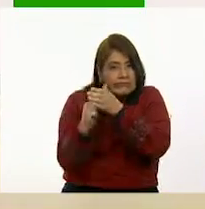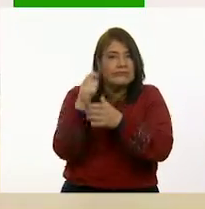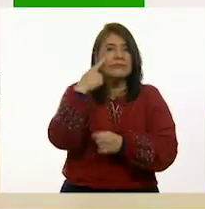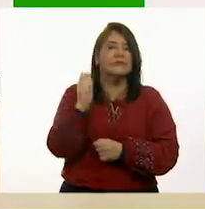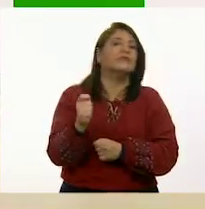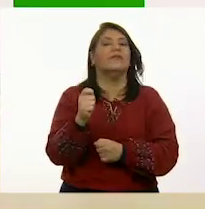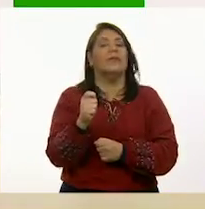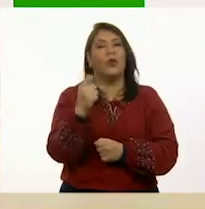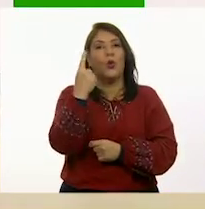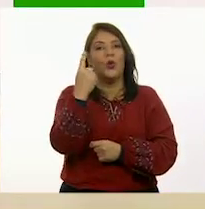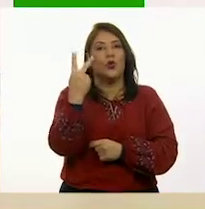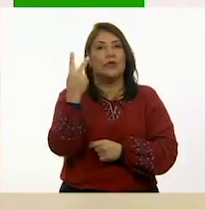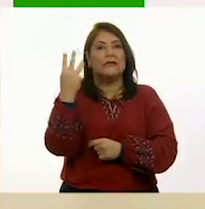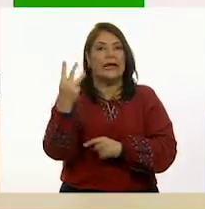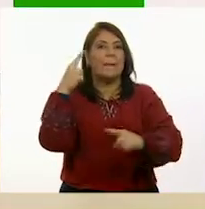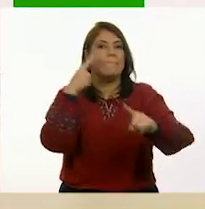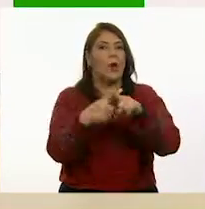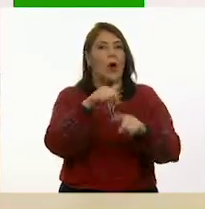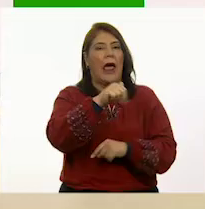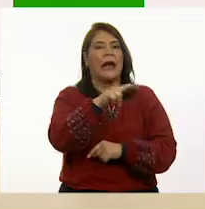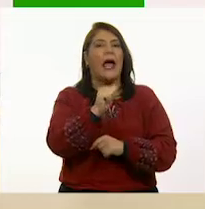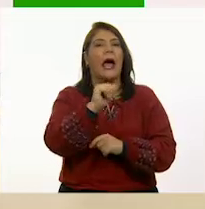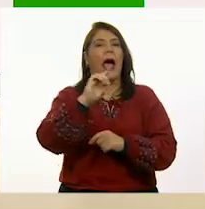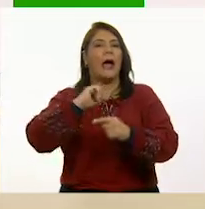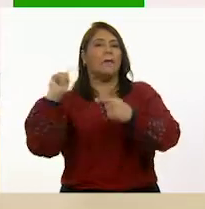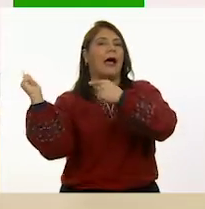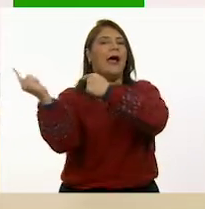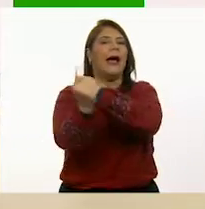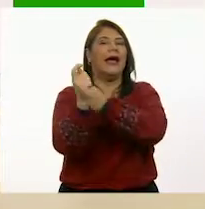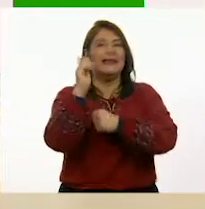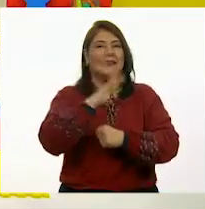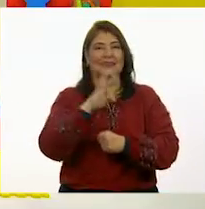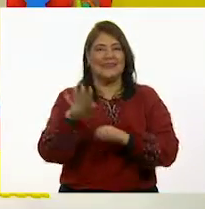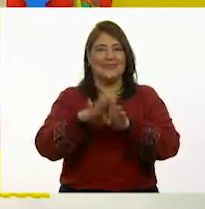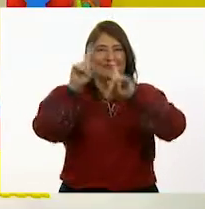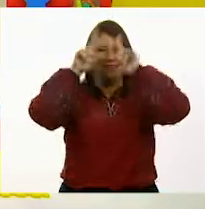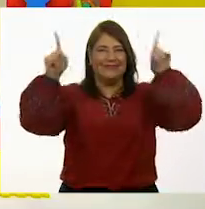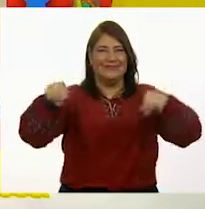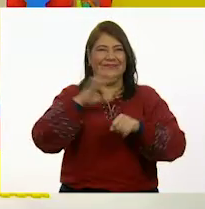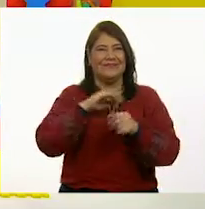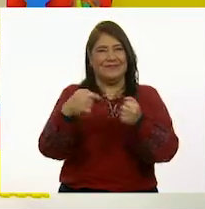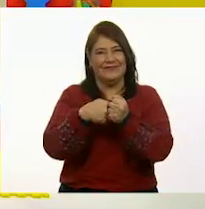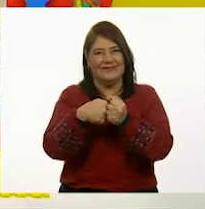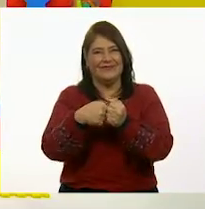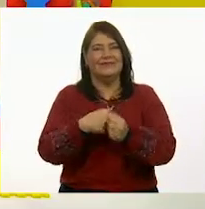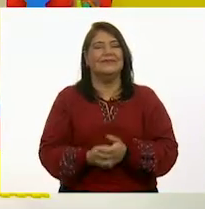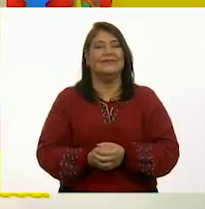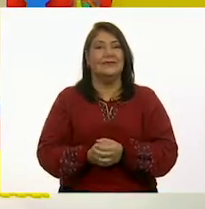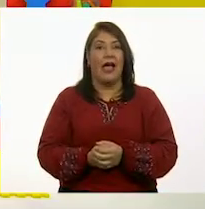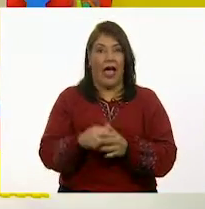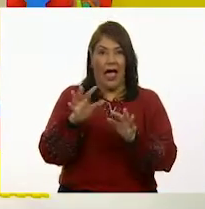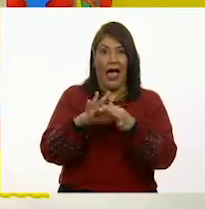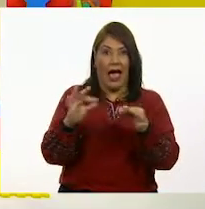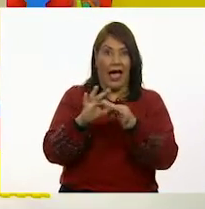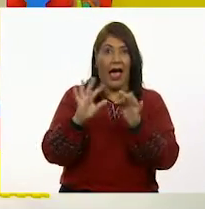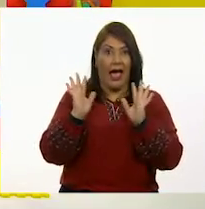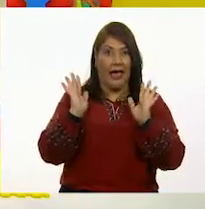Uno, dos, tres, por Ana, que estaba detrás del pizarrón. ¿Quedaron claras las instrucciones?